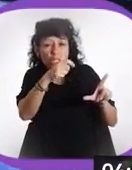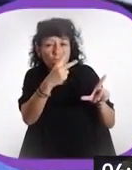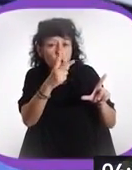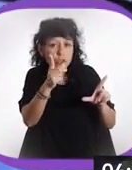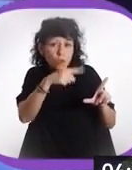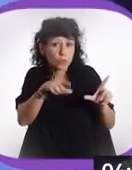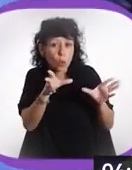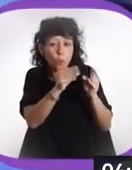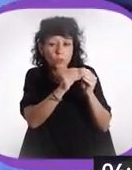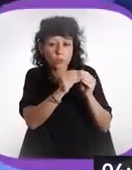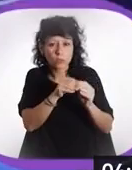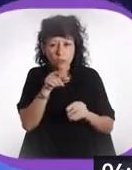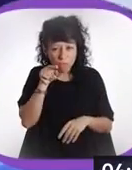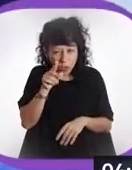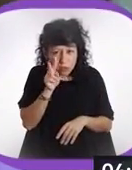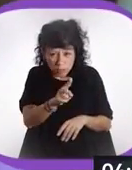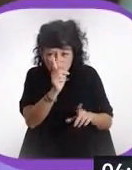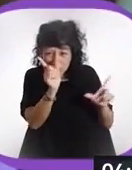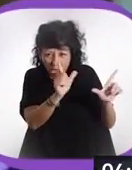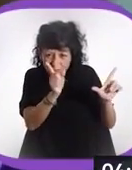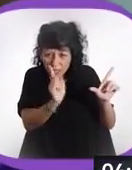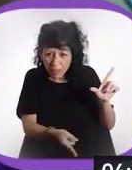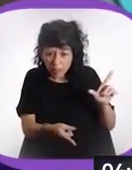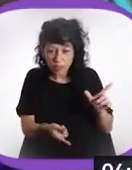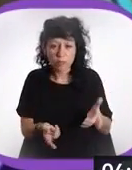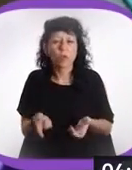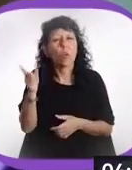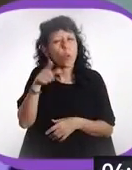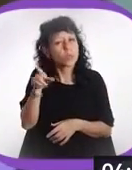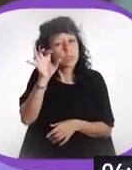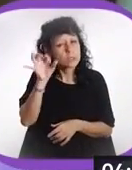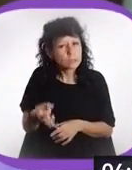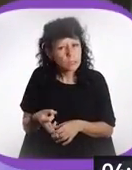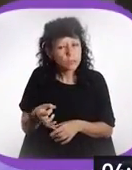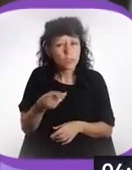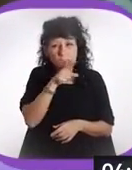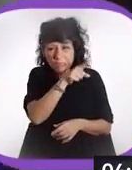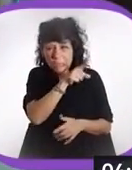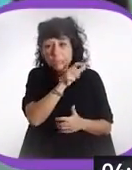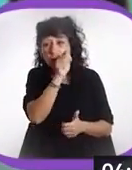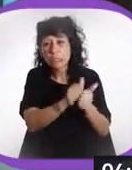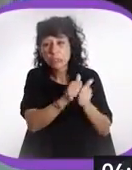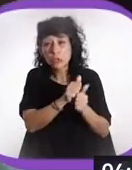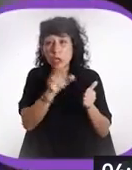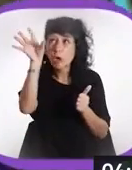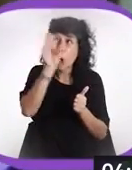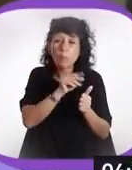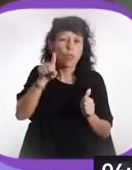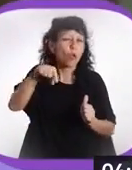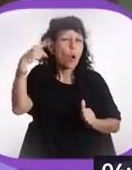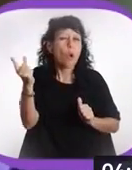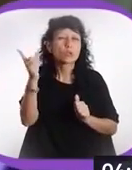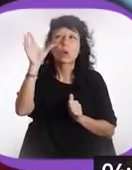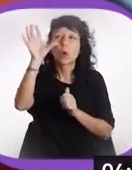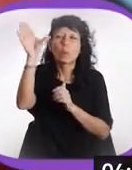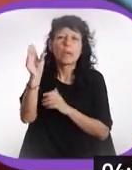juntos. ¿Tú ves Bladders Quest también? ¿Están enterados de que Bladders Quest está basada en una versión británica muy superior del mismo